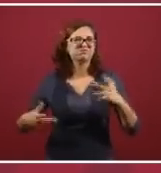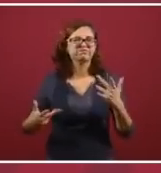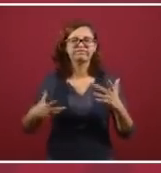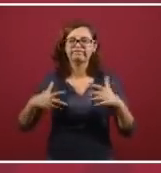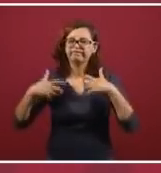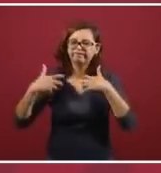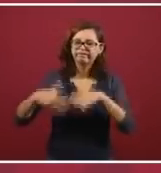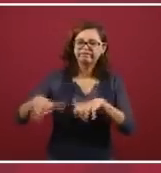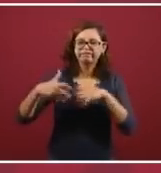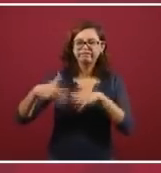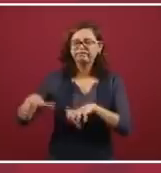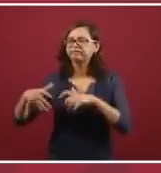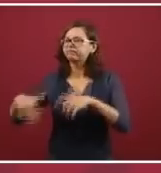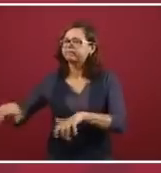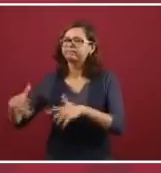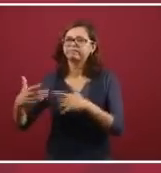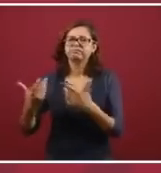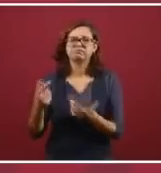en la Ciudad de México